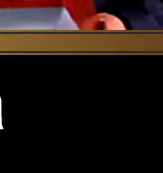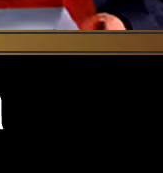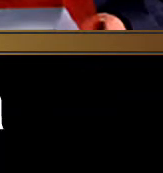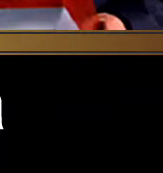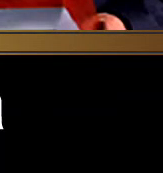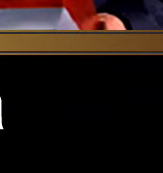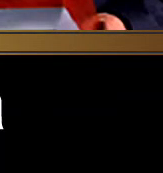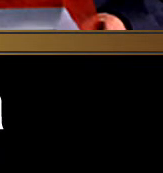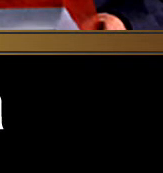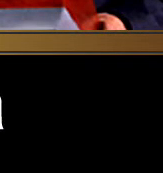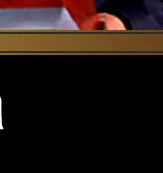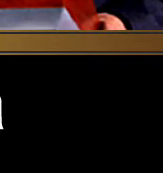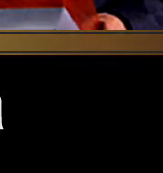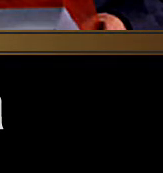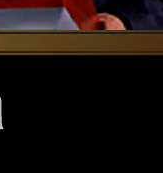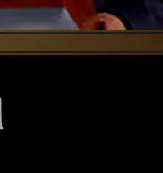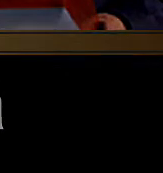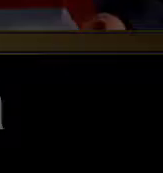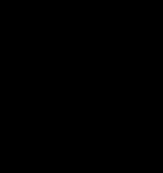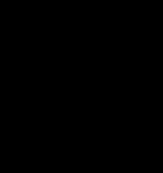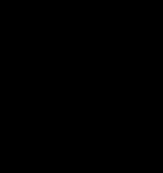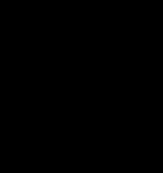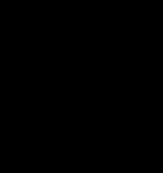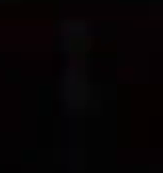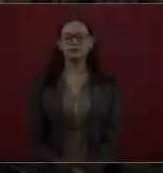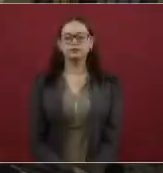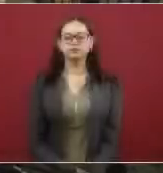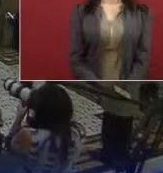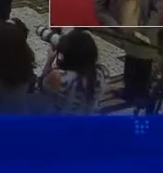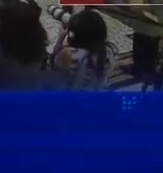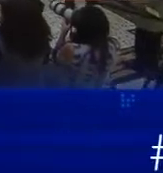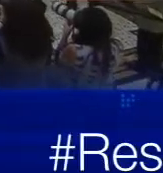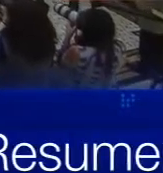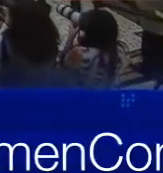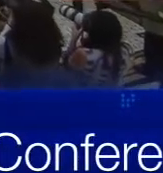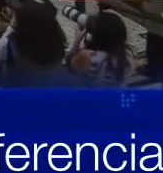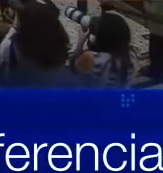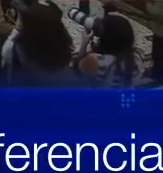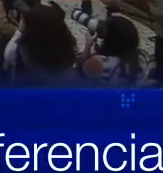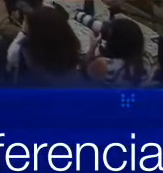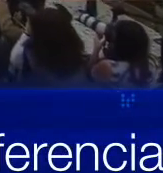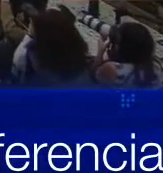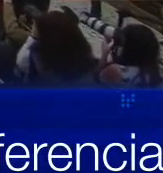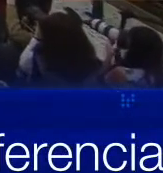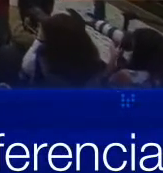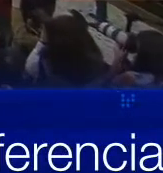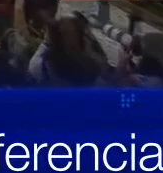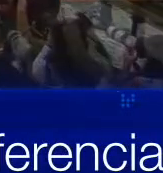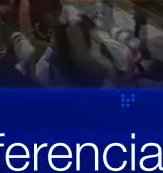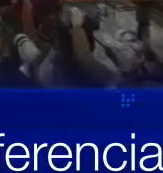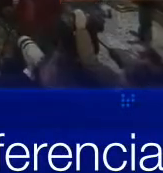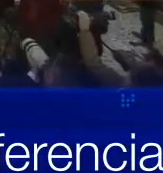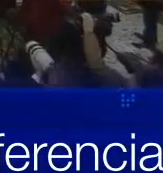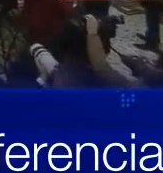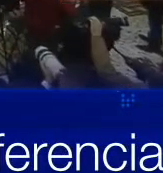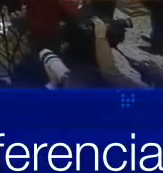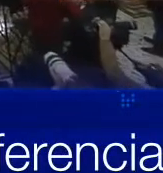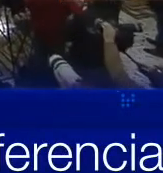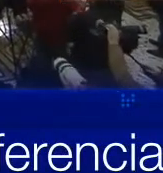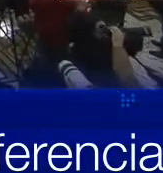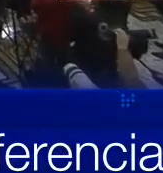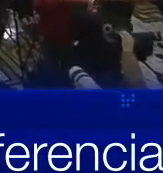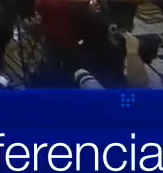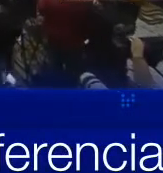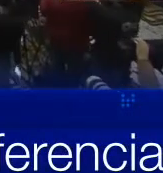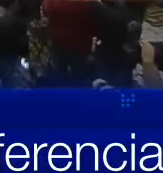En la conferencia de hoy, el presidente Andrés Manuel López Obrador. Buenos días. Buenos días. Bueno, pues